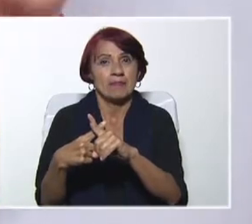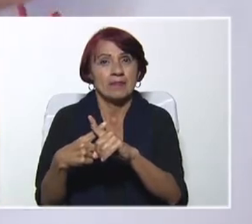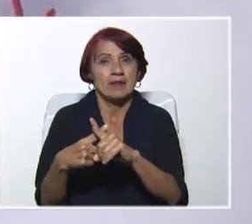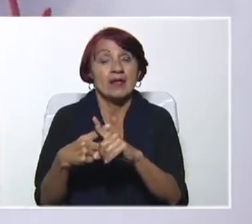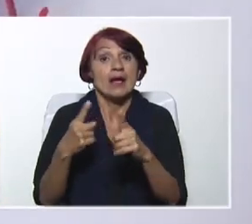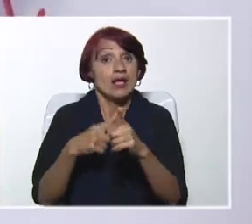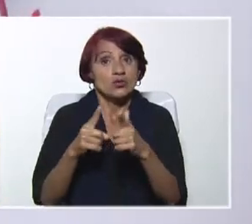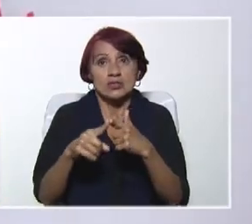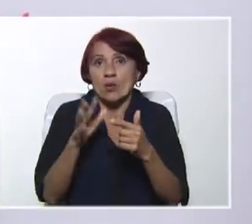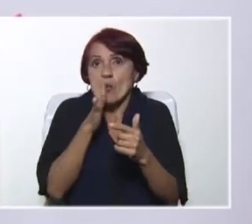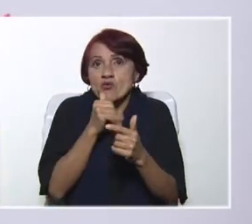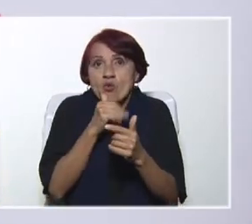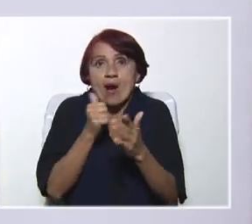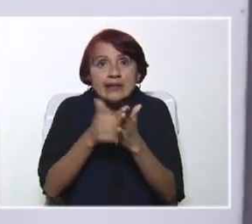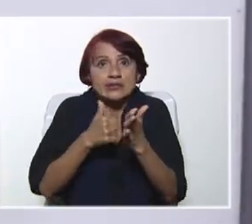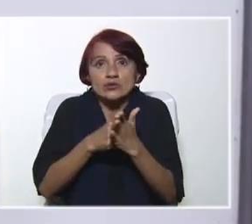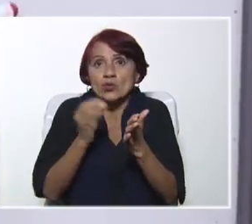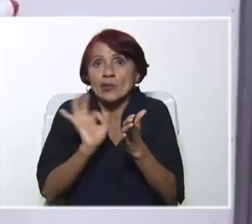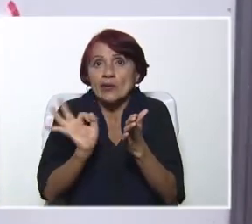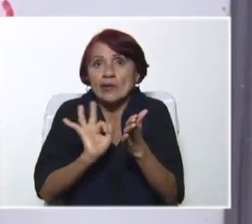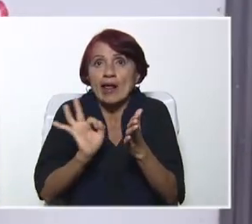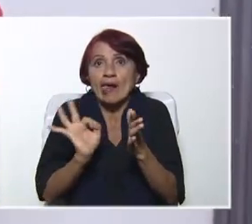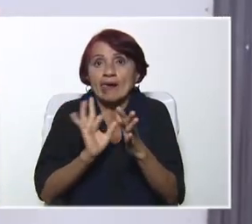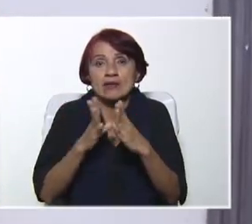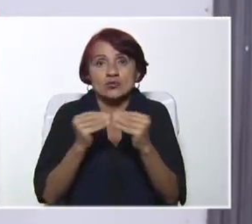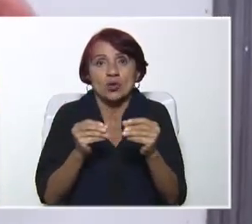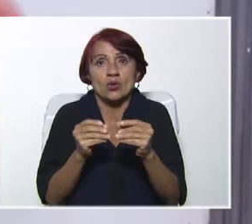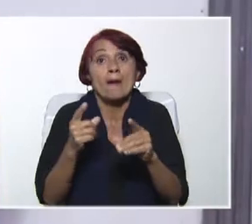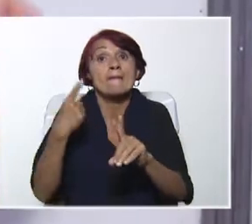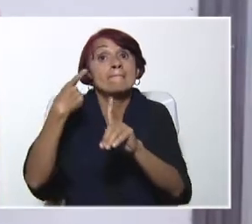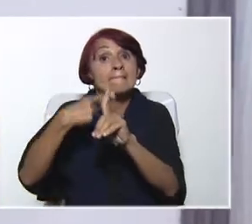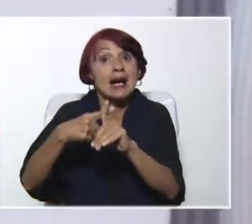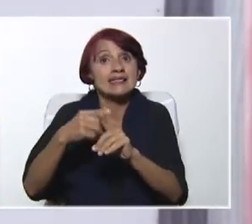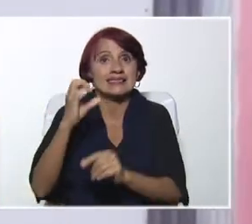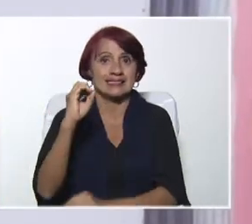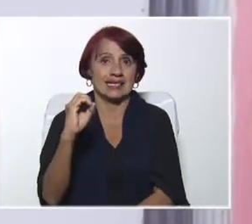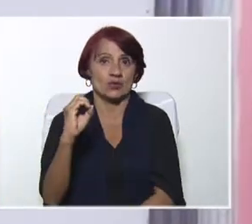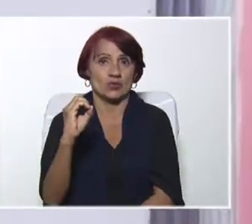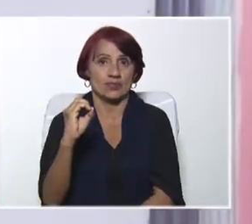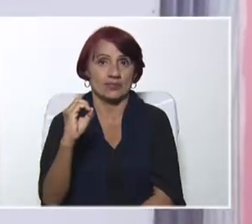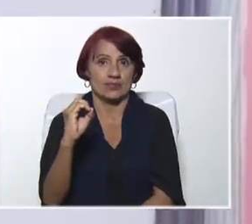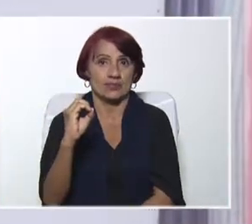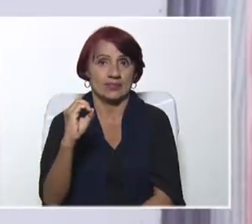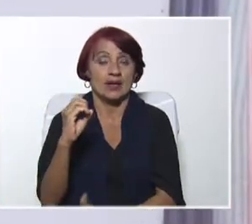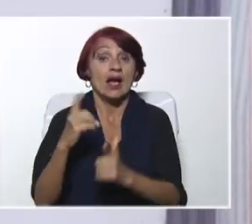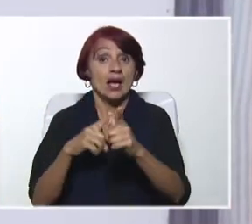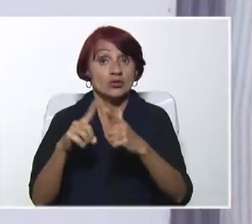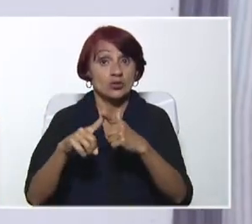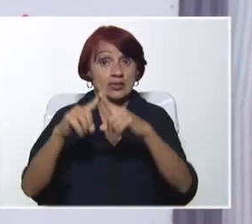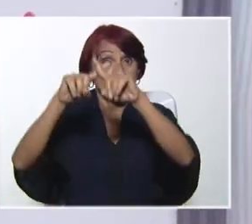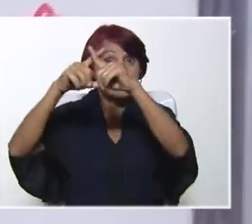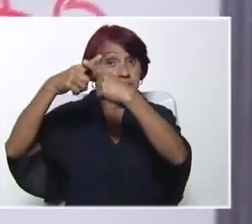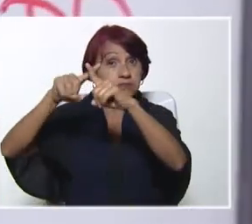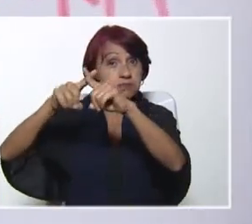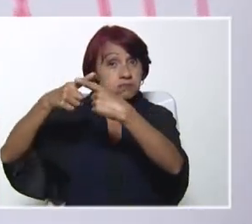Y como no tenemos término independiente, colocamos más 0. Al realizar la